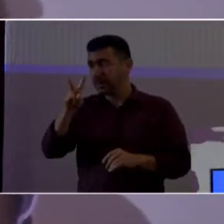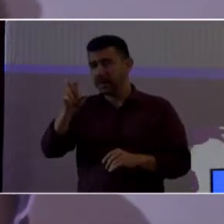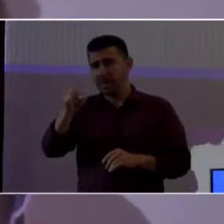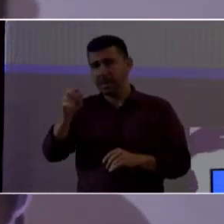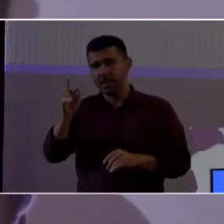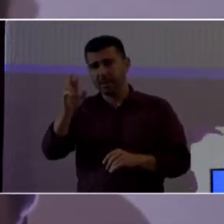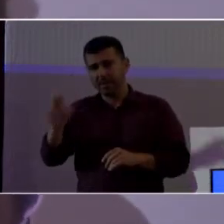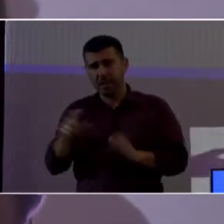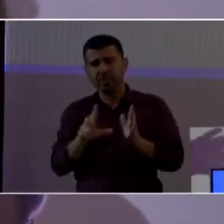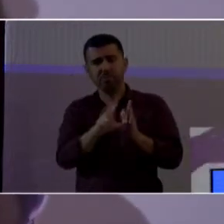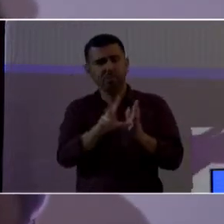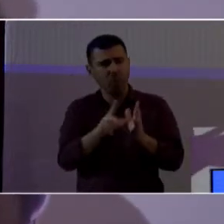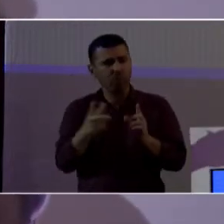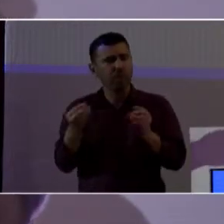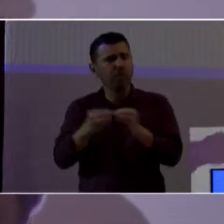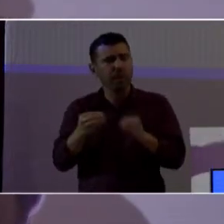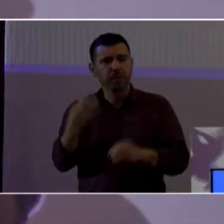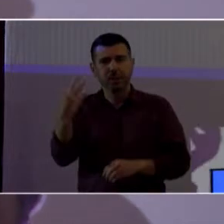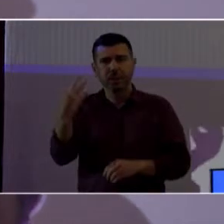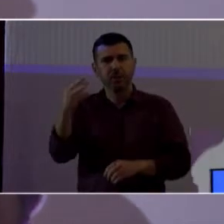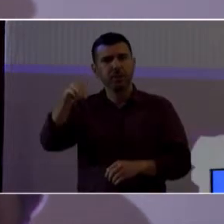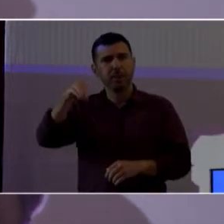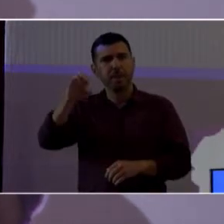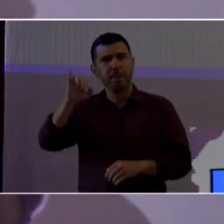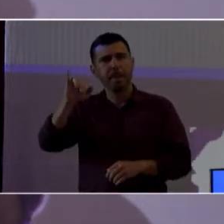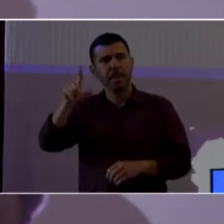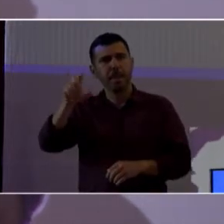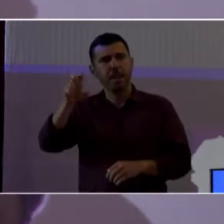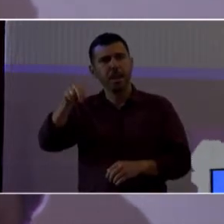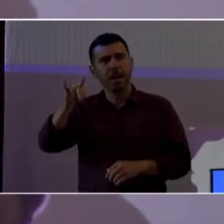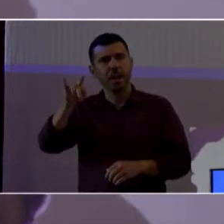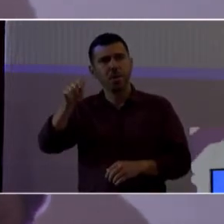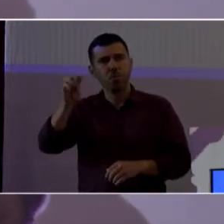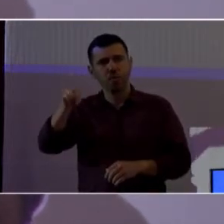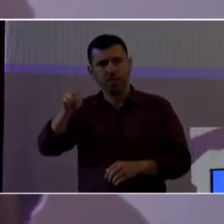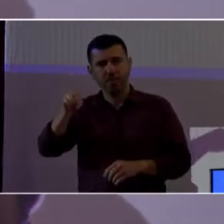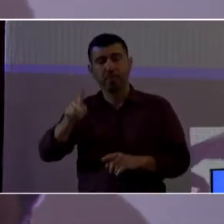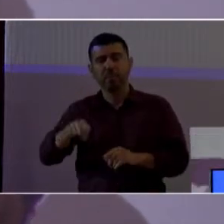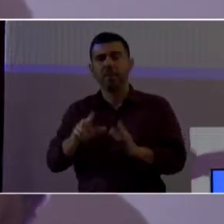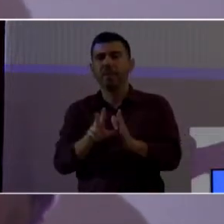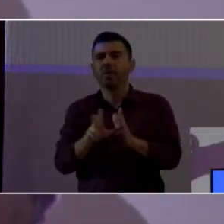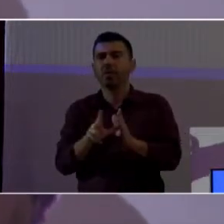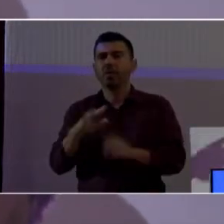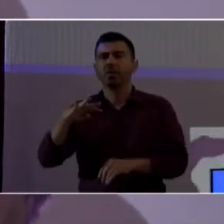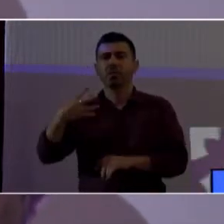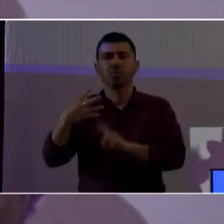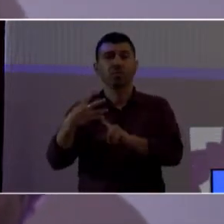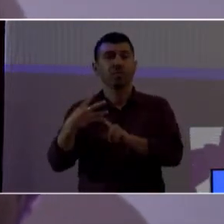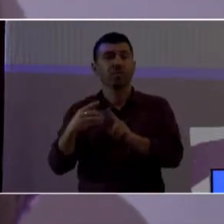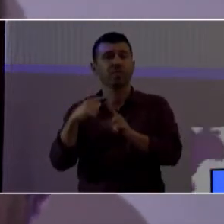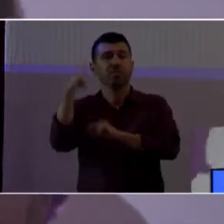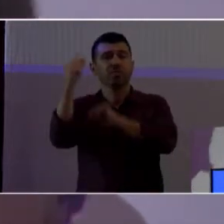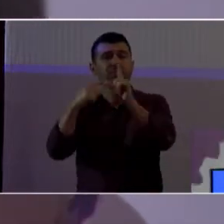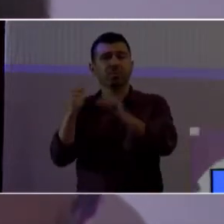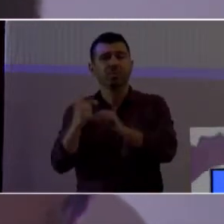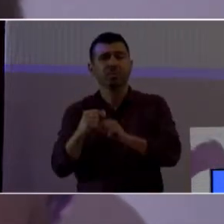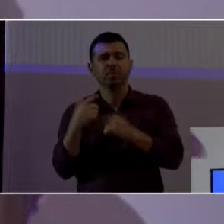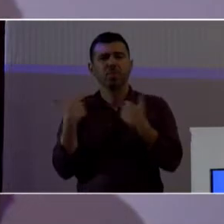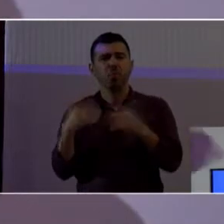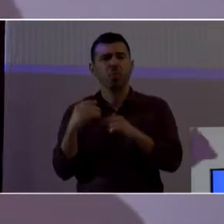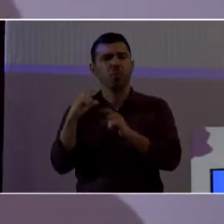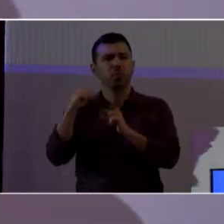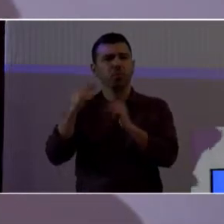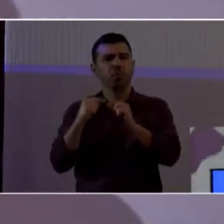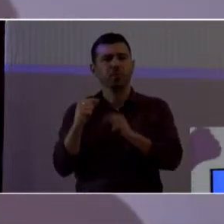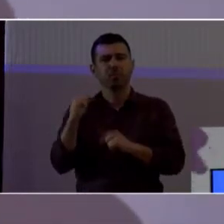Millennium. También tenemos una vitrina en el Hotel Superestrellas. Y contábamos con una